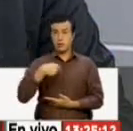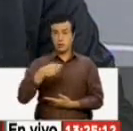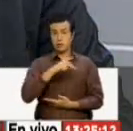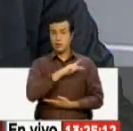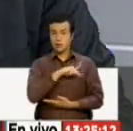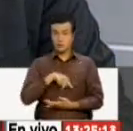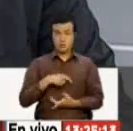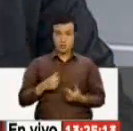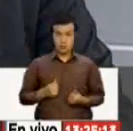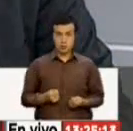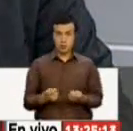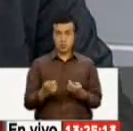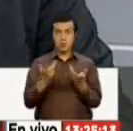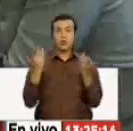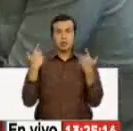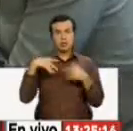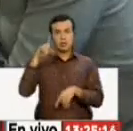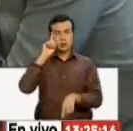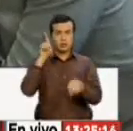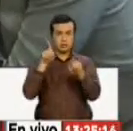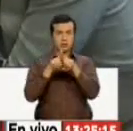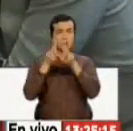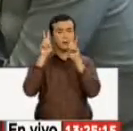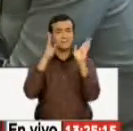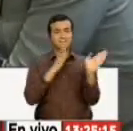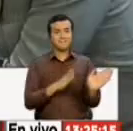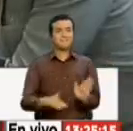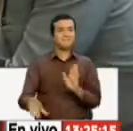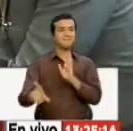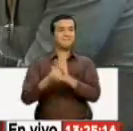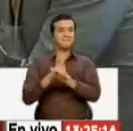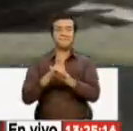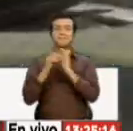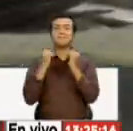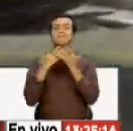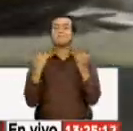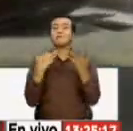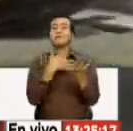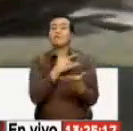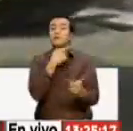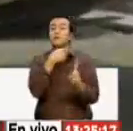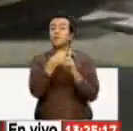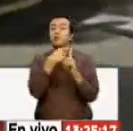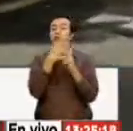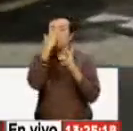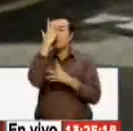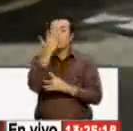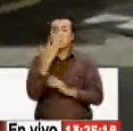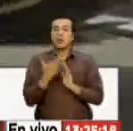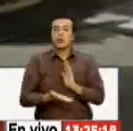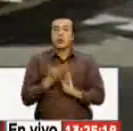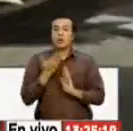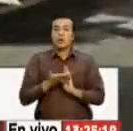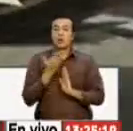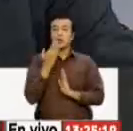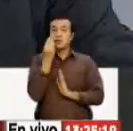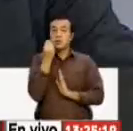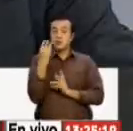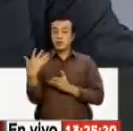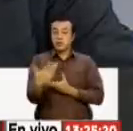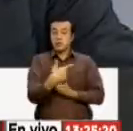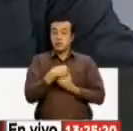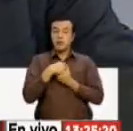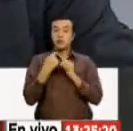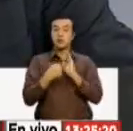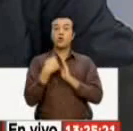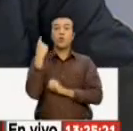personales ya se había consensuado. Al margen de la ley, considera que el escenario es positivo por el incremento en la recaudación tributaria. Son